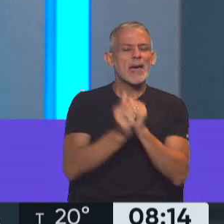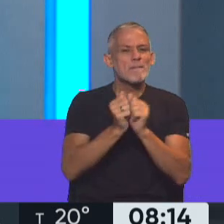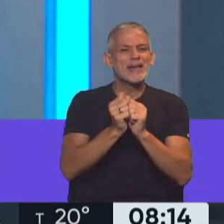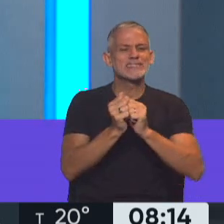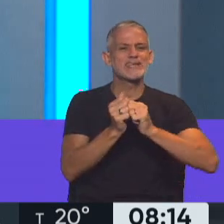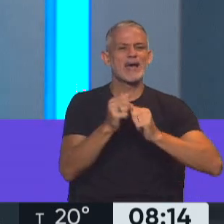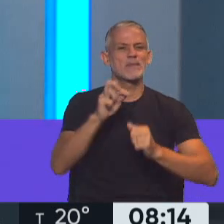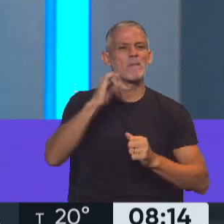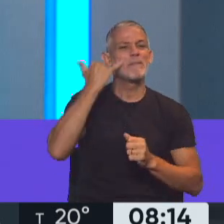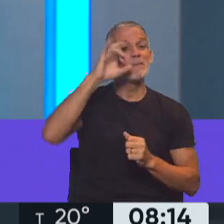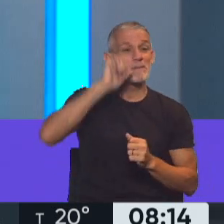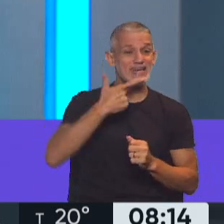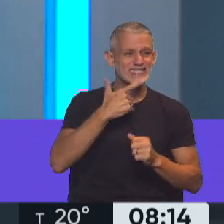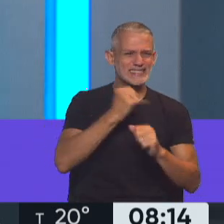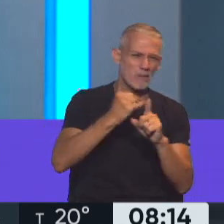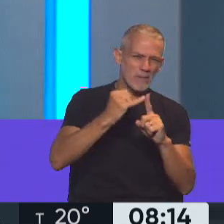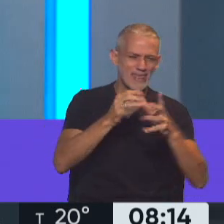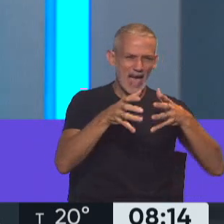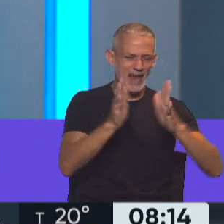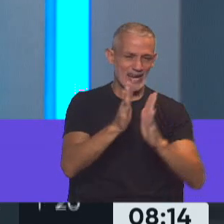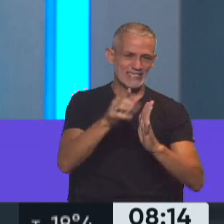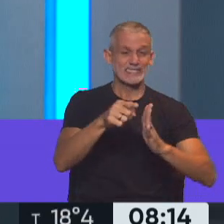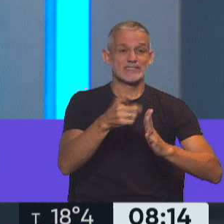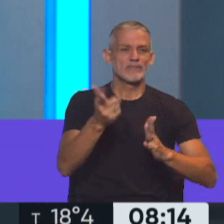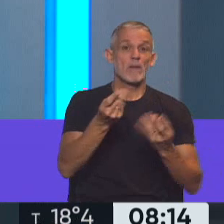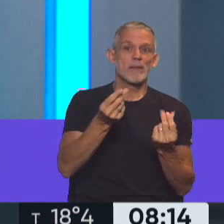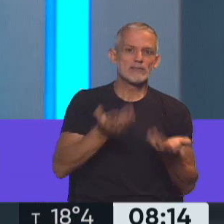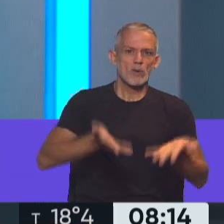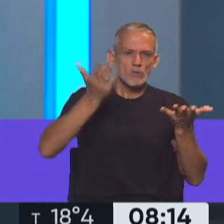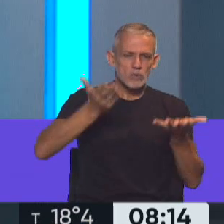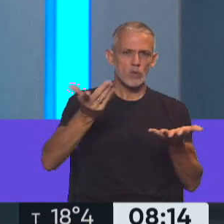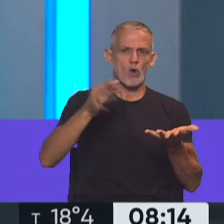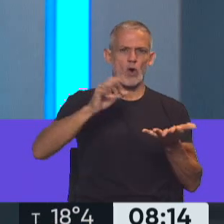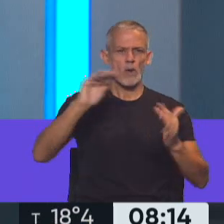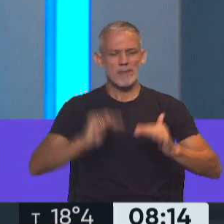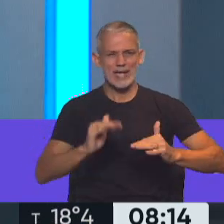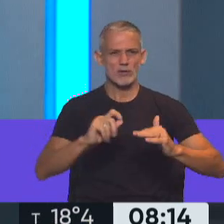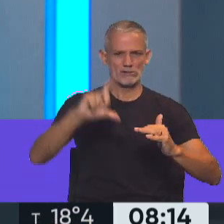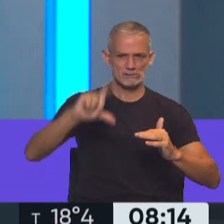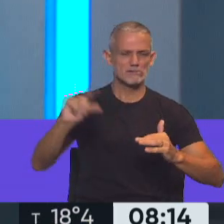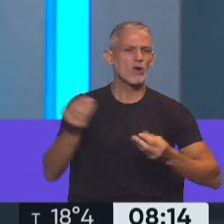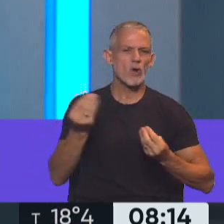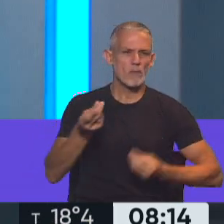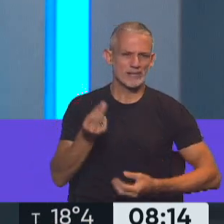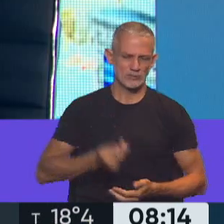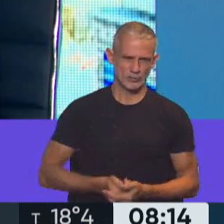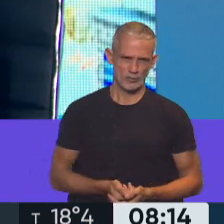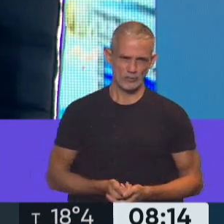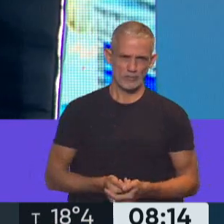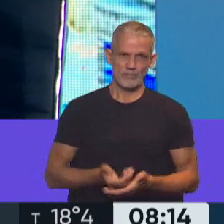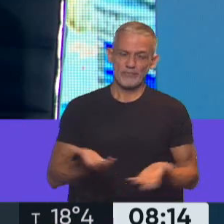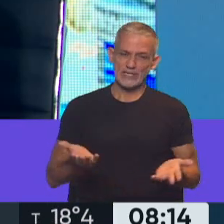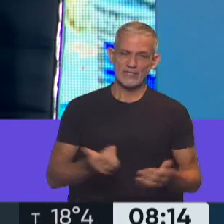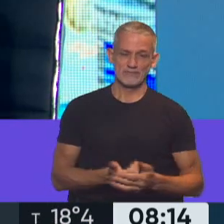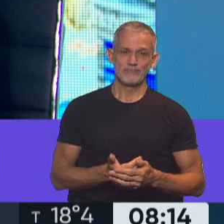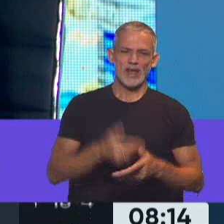empresario a la hora de definir los precios? ¿Qué podemos esperar para este año, si subas tan pronunciadas o por ahí un poco menos? Sí, uno